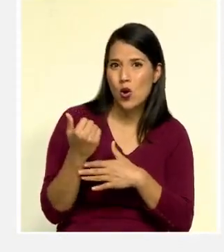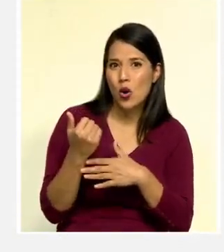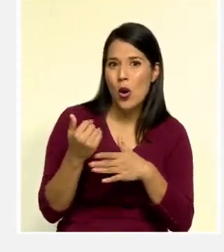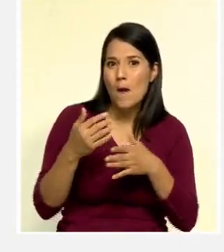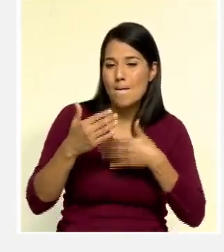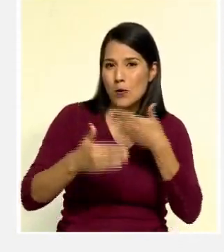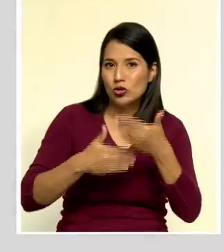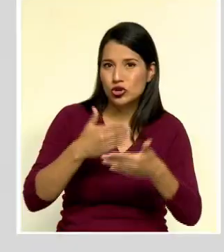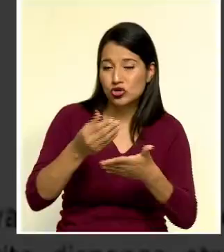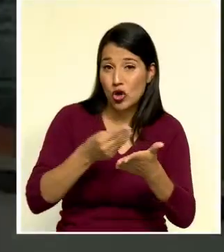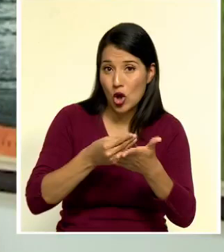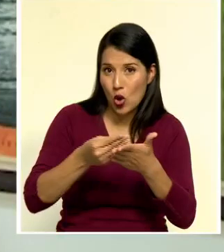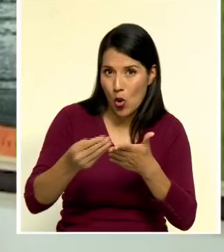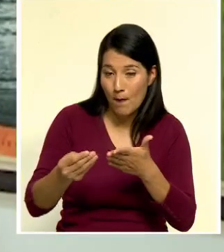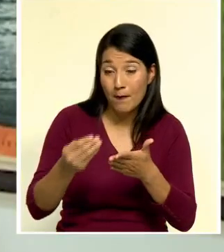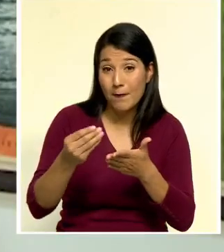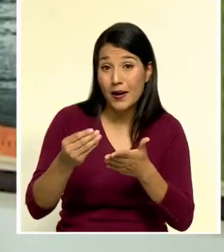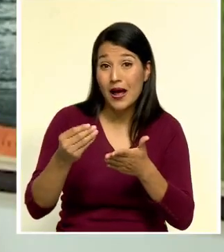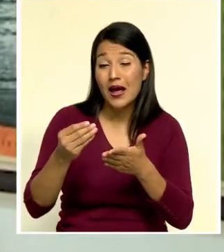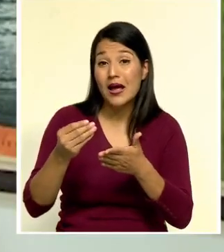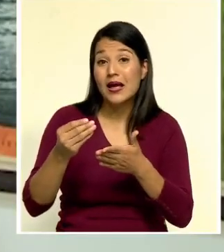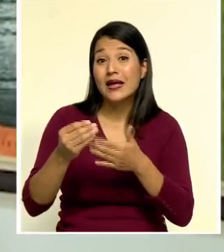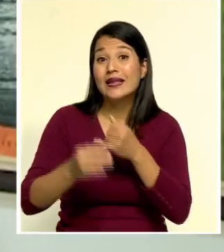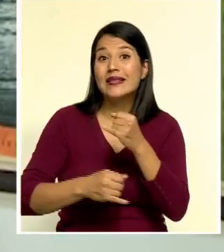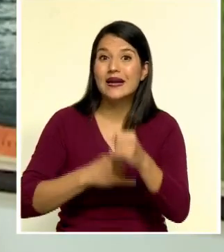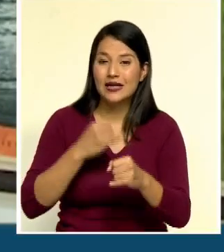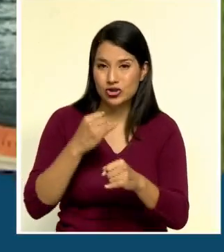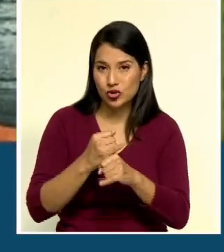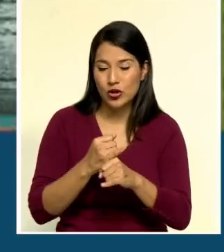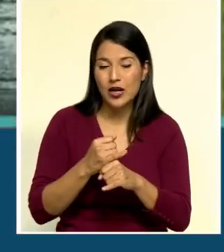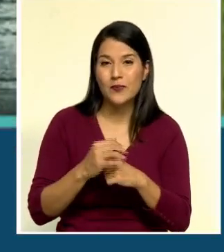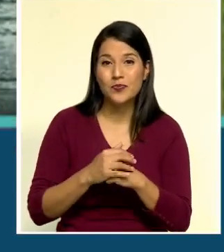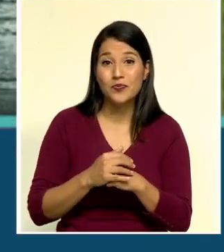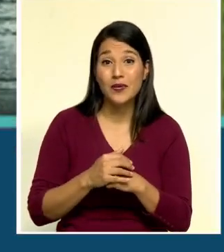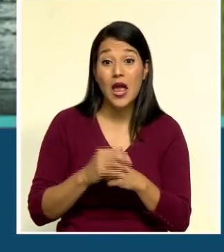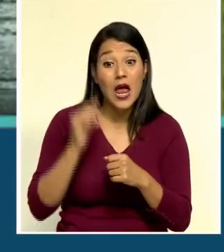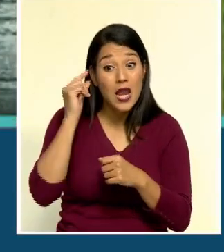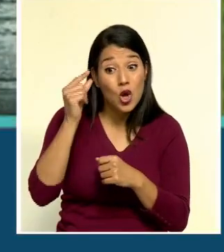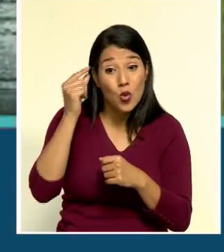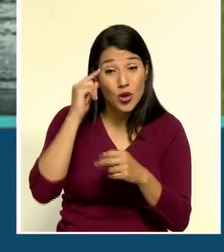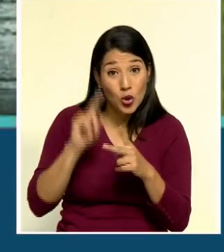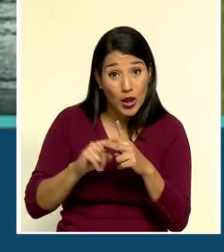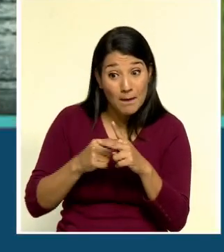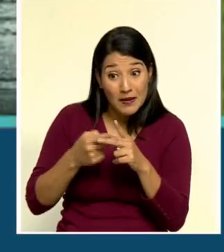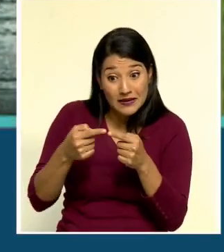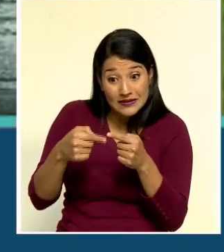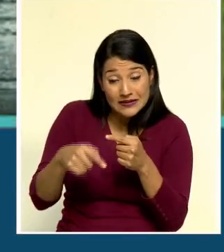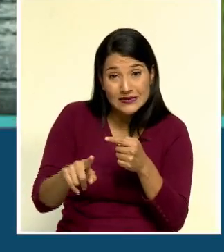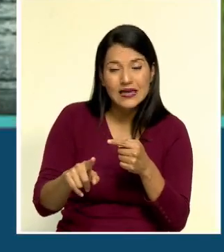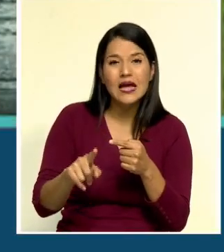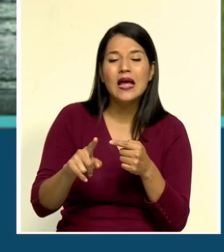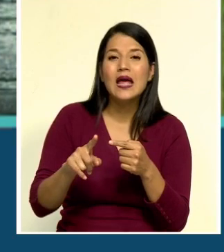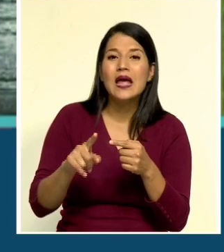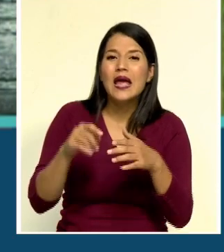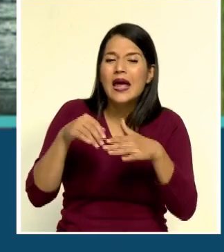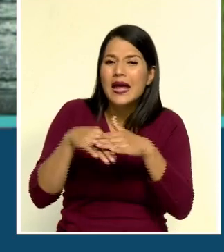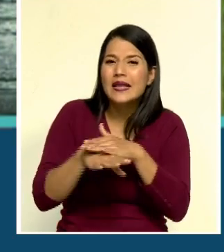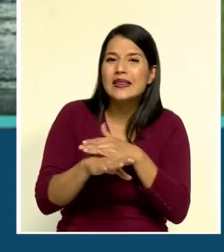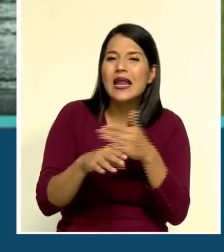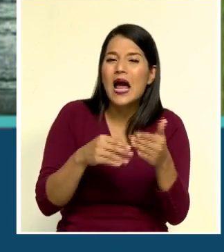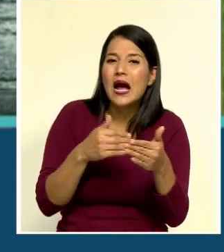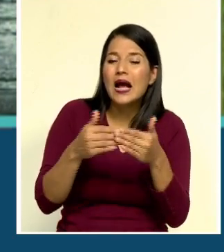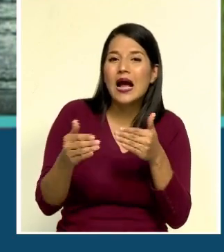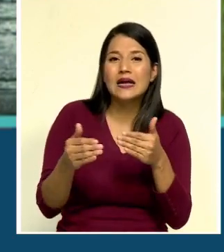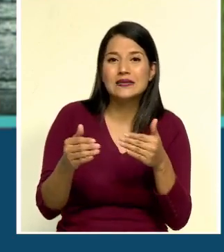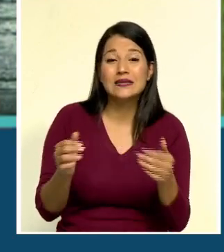pública. Este gobierno que empieza en pocos días va a entrar casi a la par de la entrada